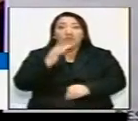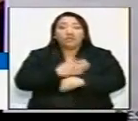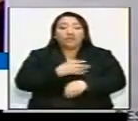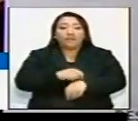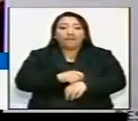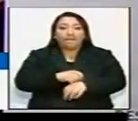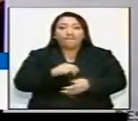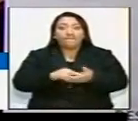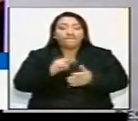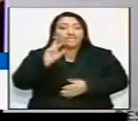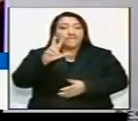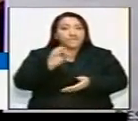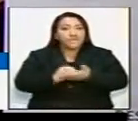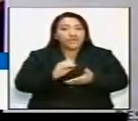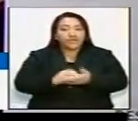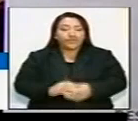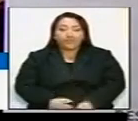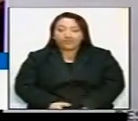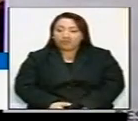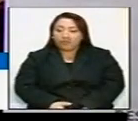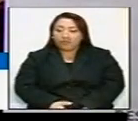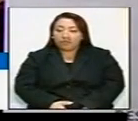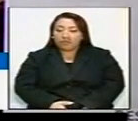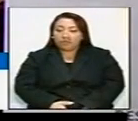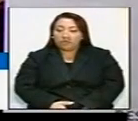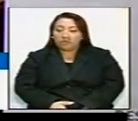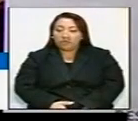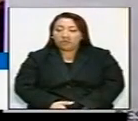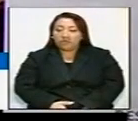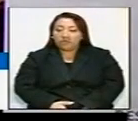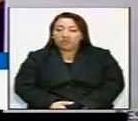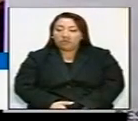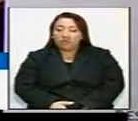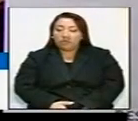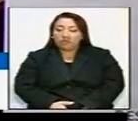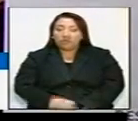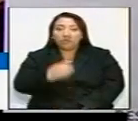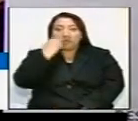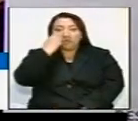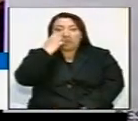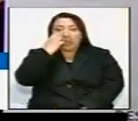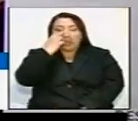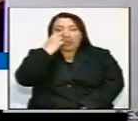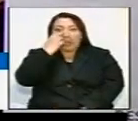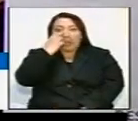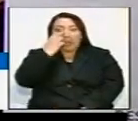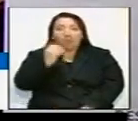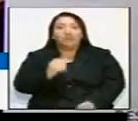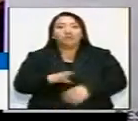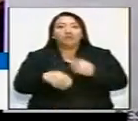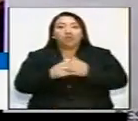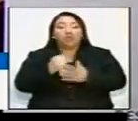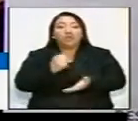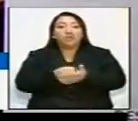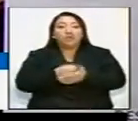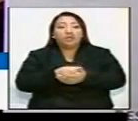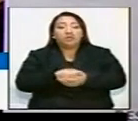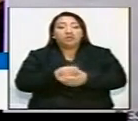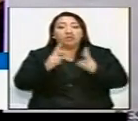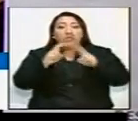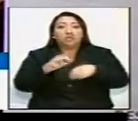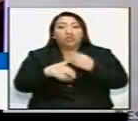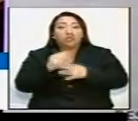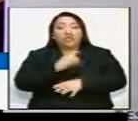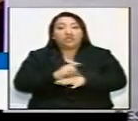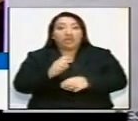se incrementó tres veces en la década anterior, y también en lo que es innovación y en el investigación